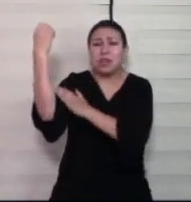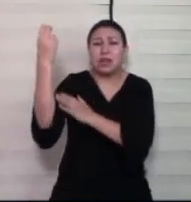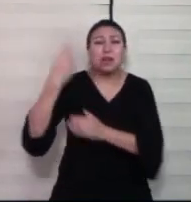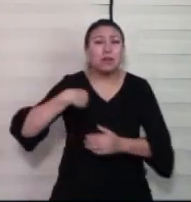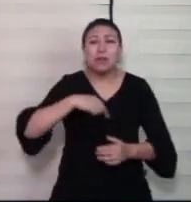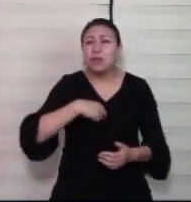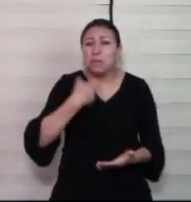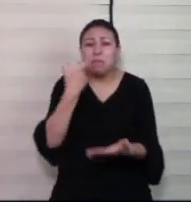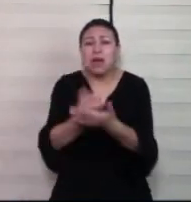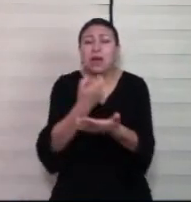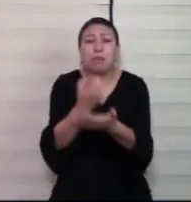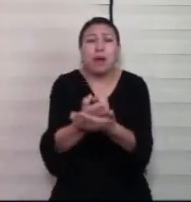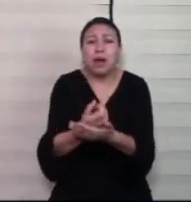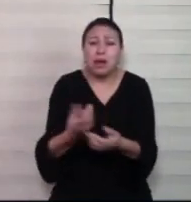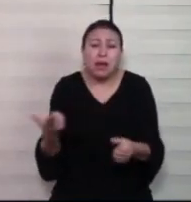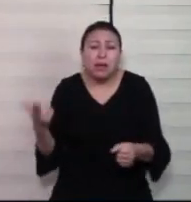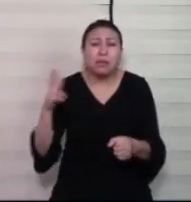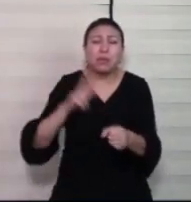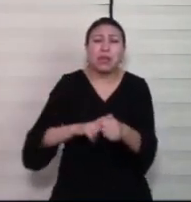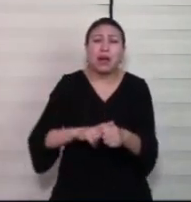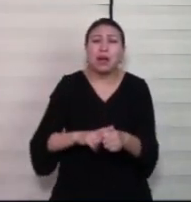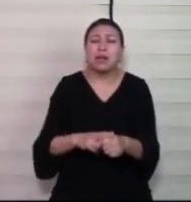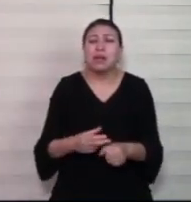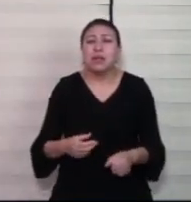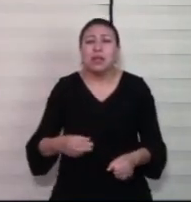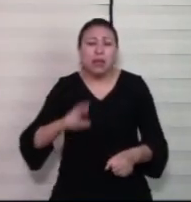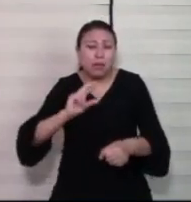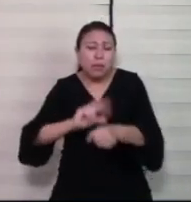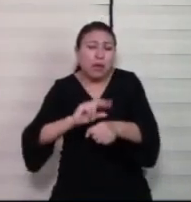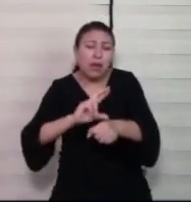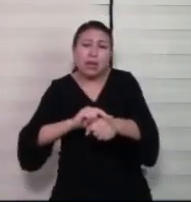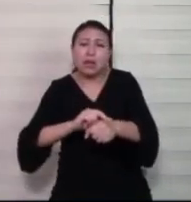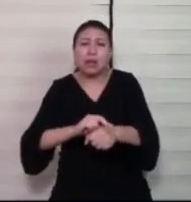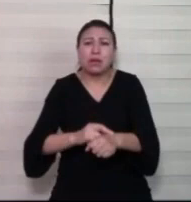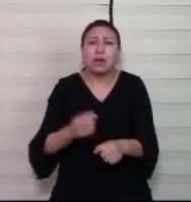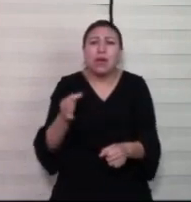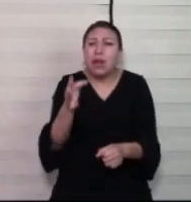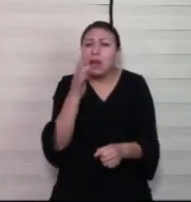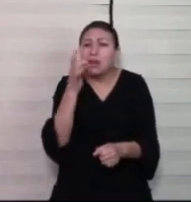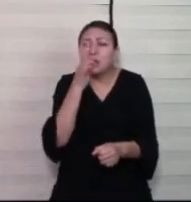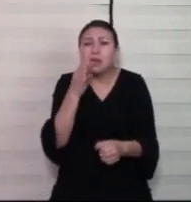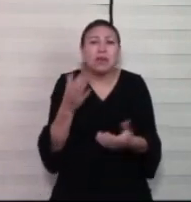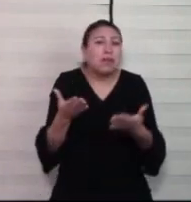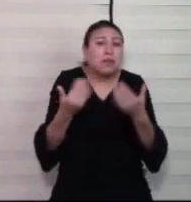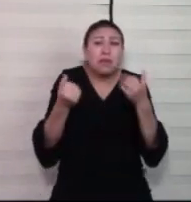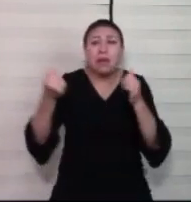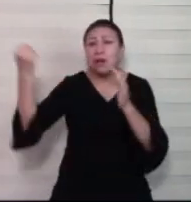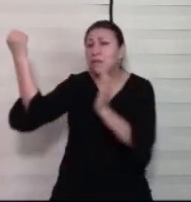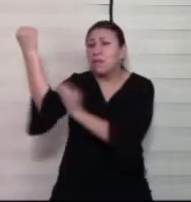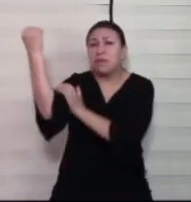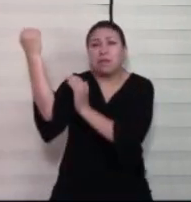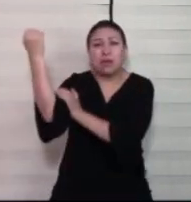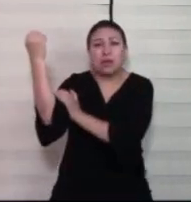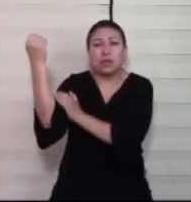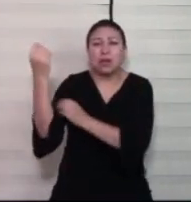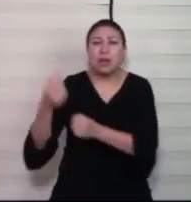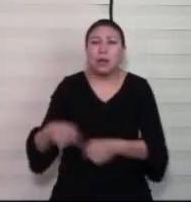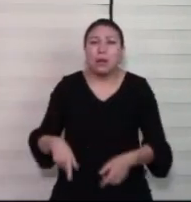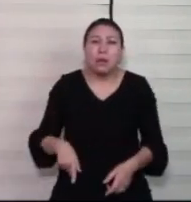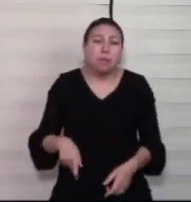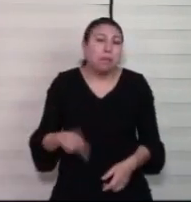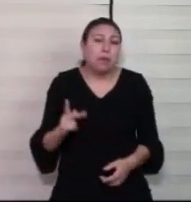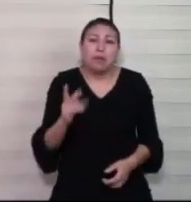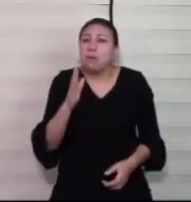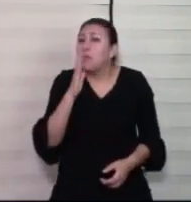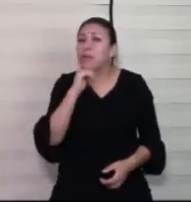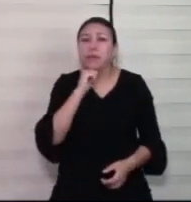lo que nos piden en los hospitales, en los consultorios, los médicos, las medicinas. No hay fuerza, no